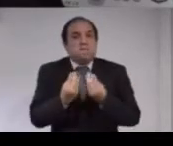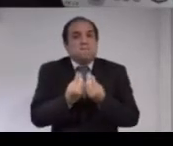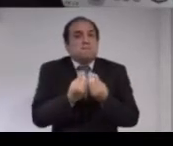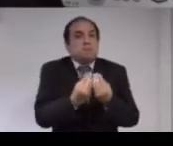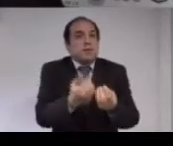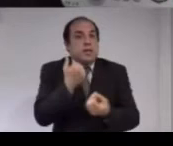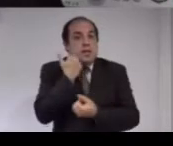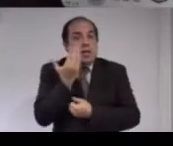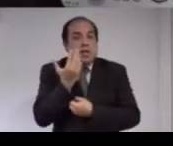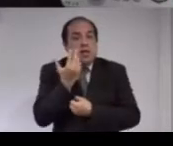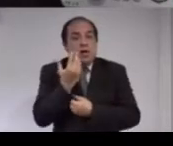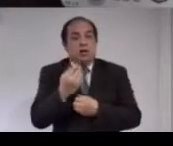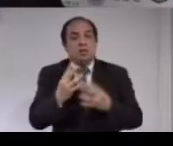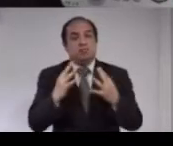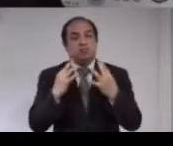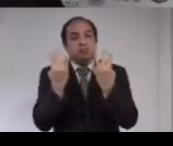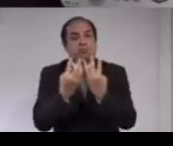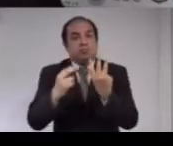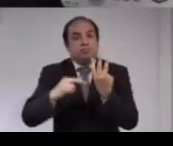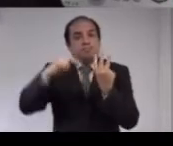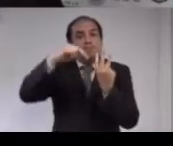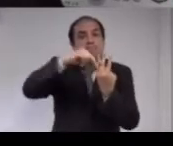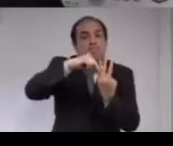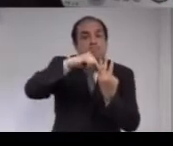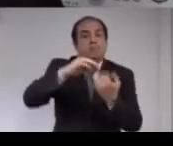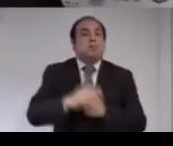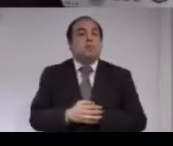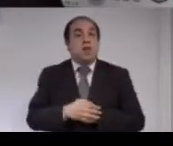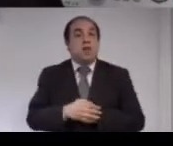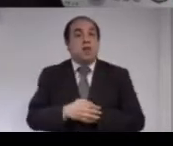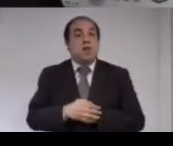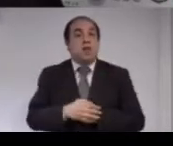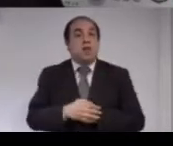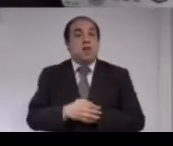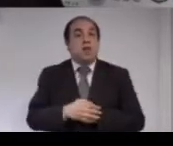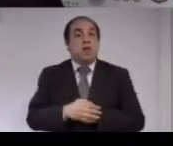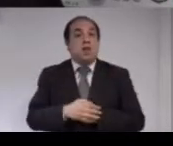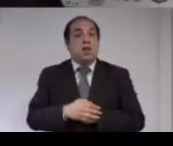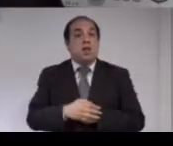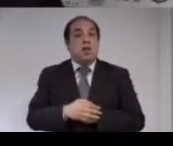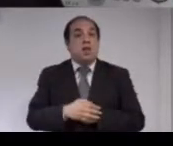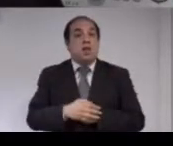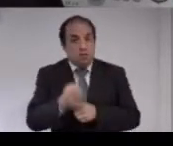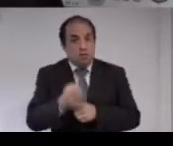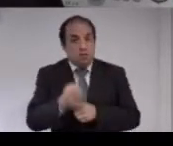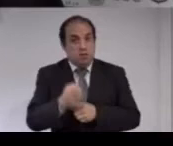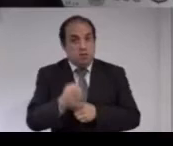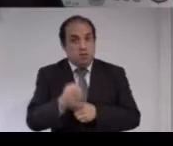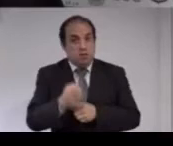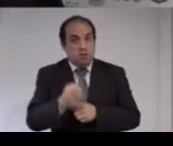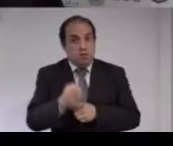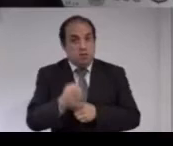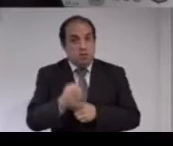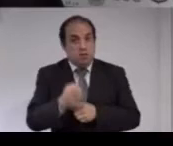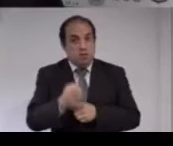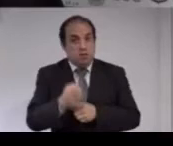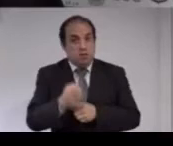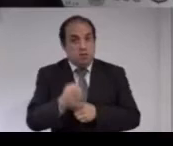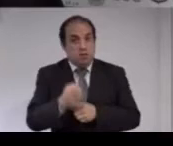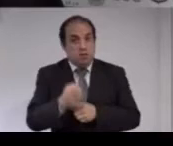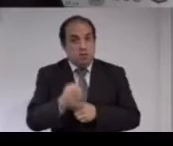y queriendo trepar a las vallas. ¿Tienen ustedes identificado estas armas? En